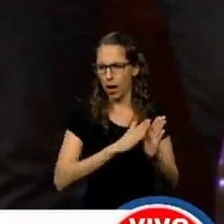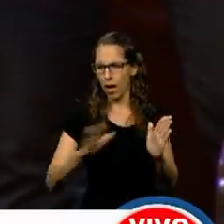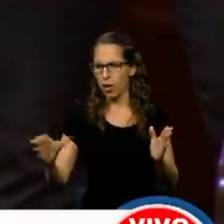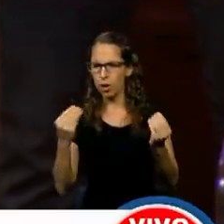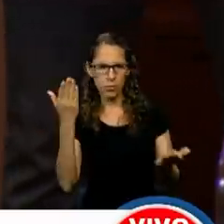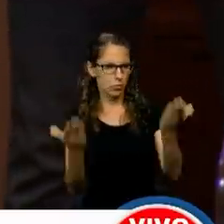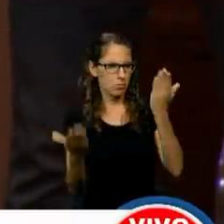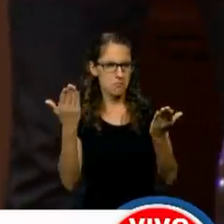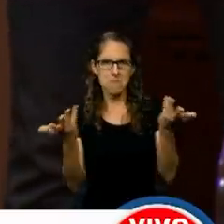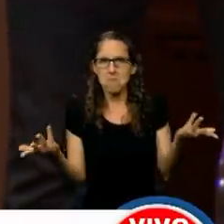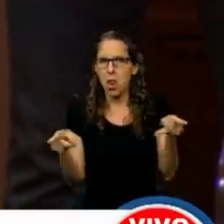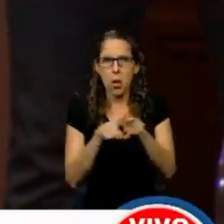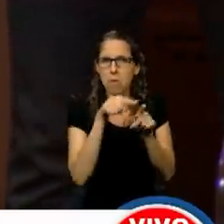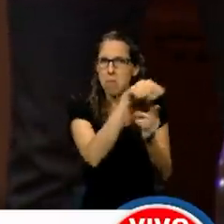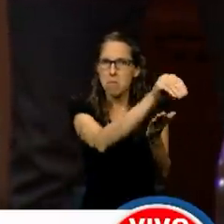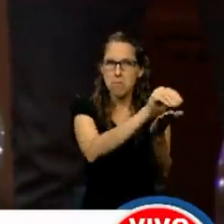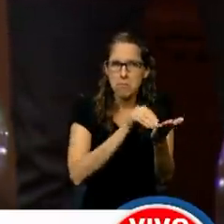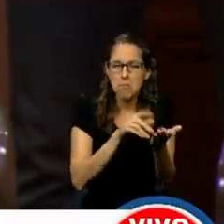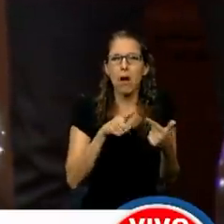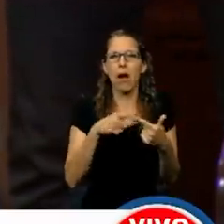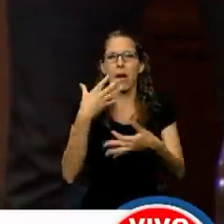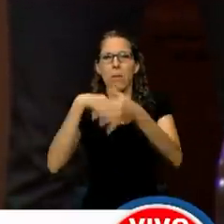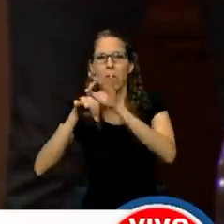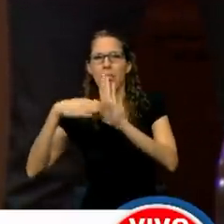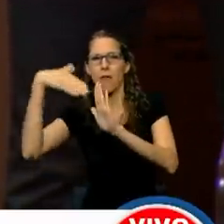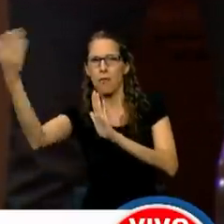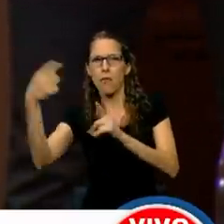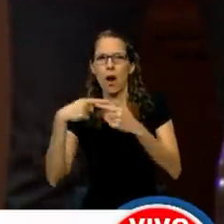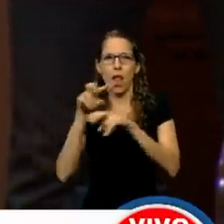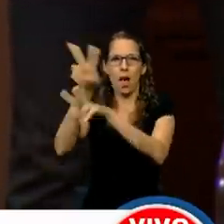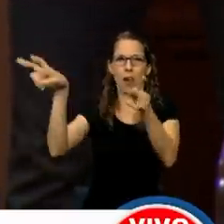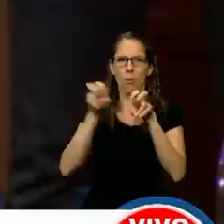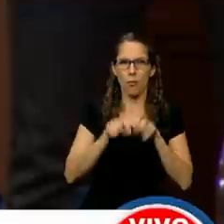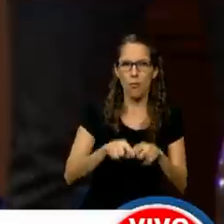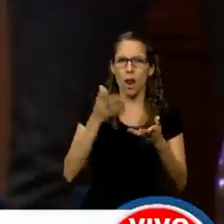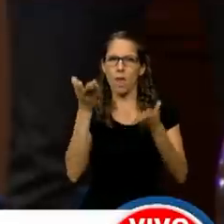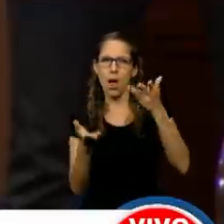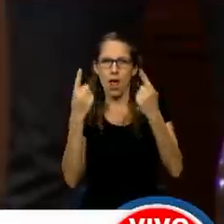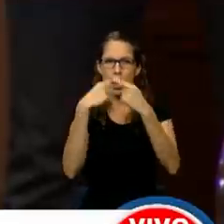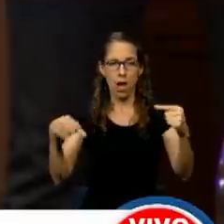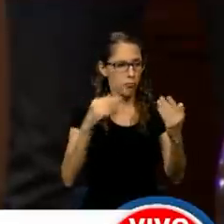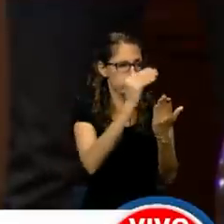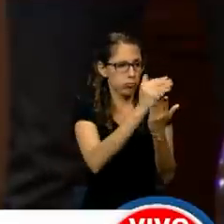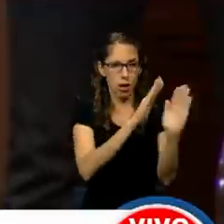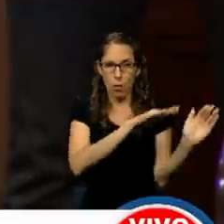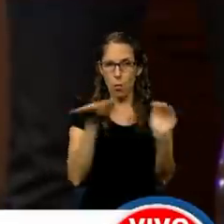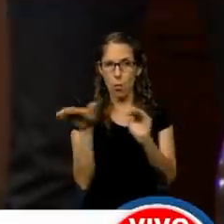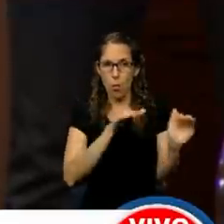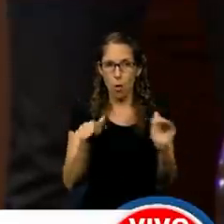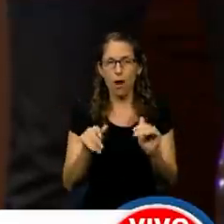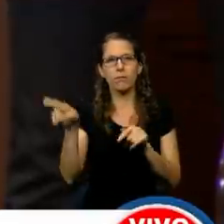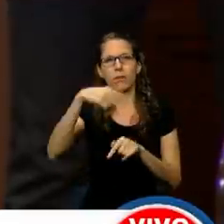está como estaba en el presupuesto las exportaciones las importaciones el saldo de balanza comercial y demás se pide que hablemos del rey